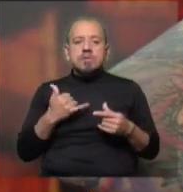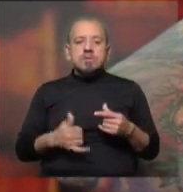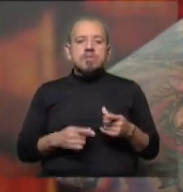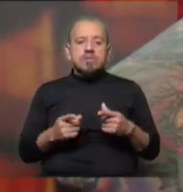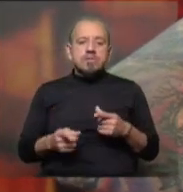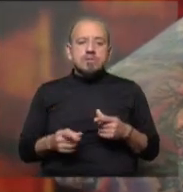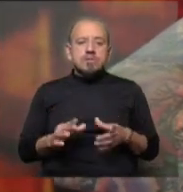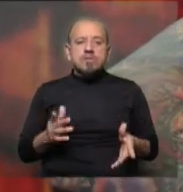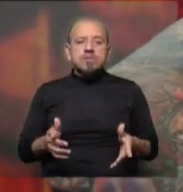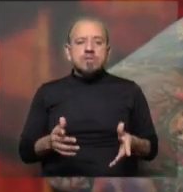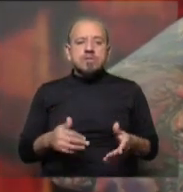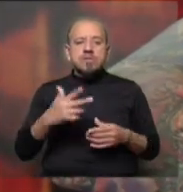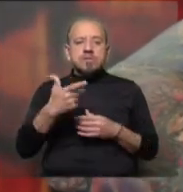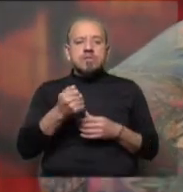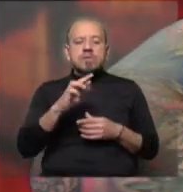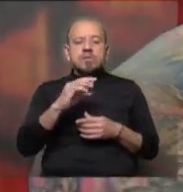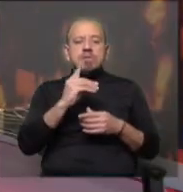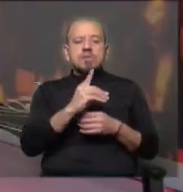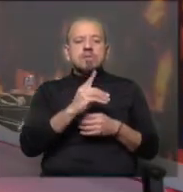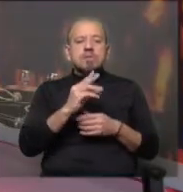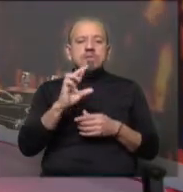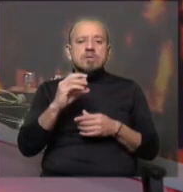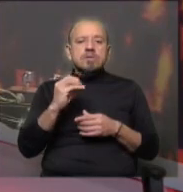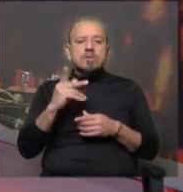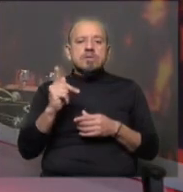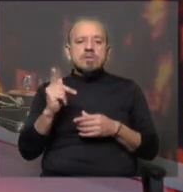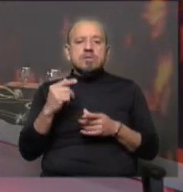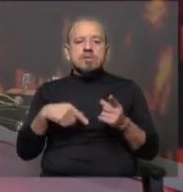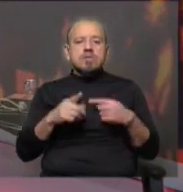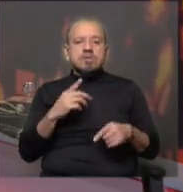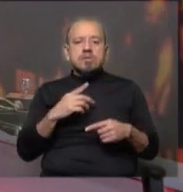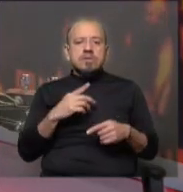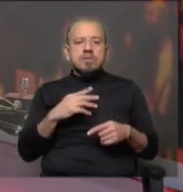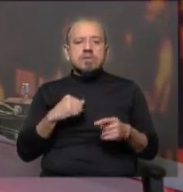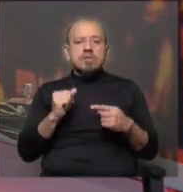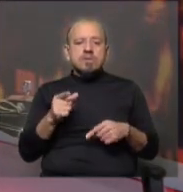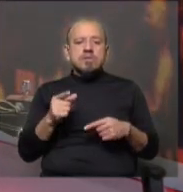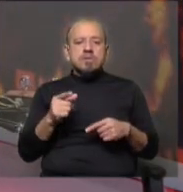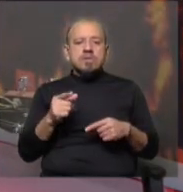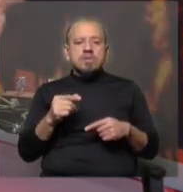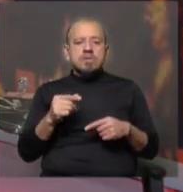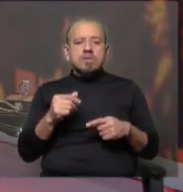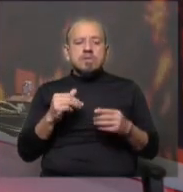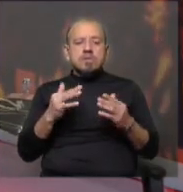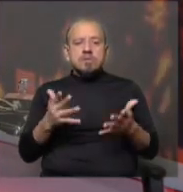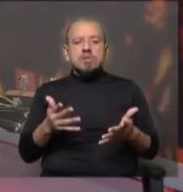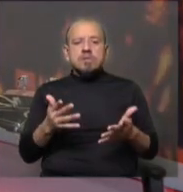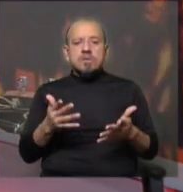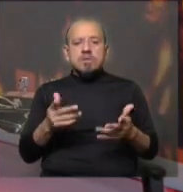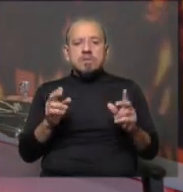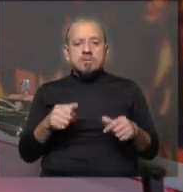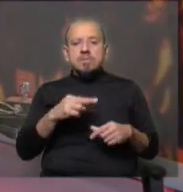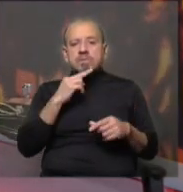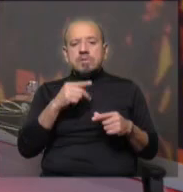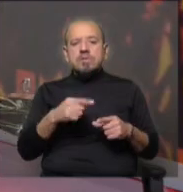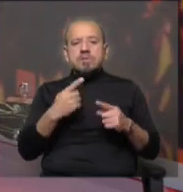un poco de hard rock, un poco de metal. Sí, estamos bastante encasillados, más que nada, como decís vos, en la parte del metal. Claro, y estar en estos